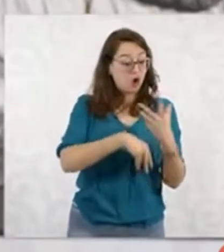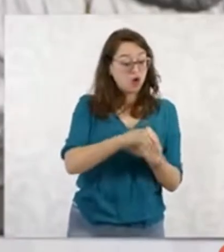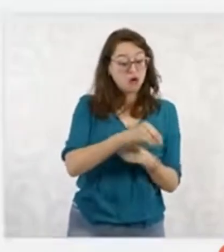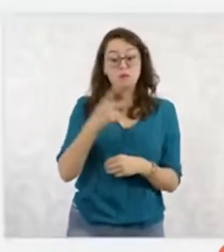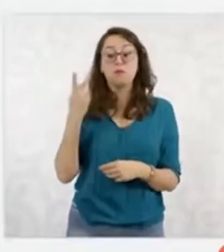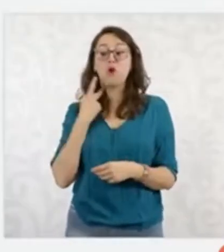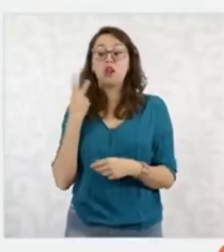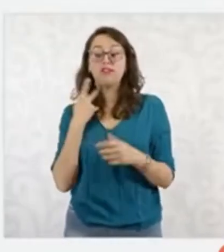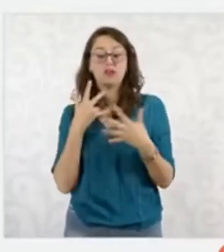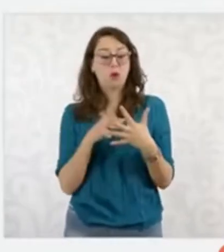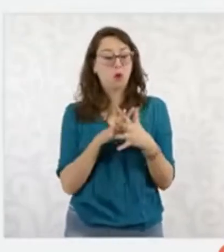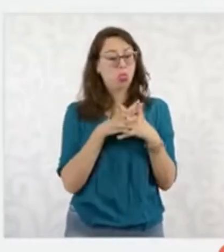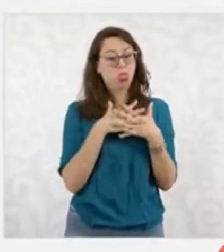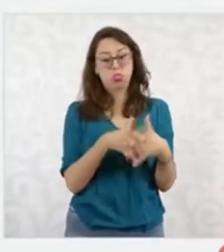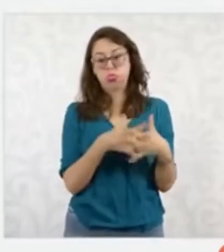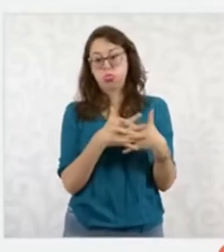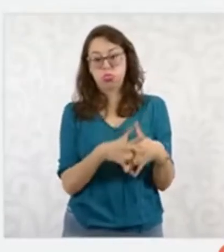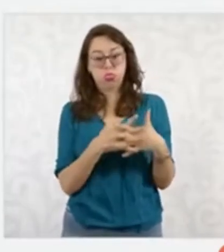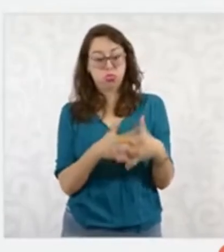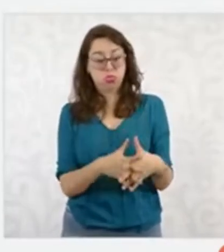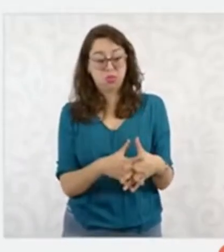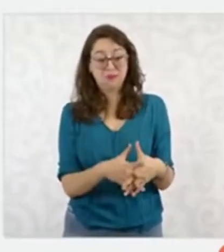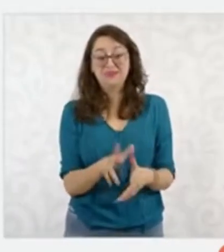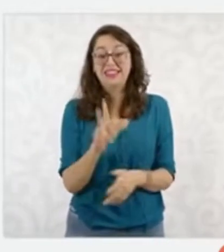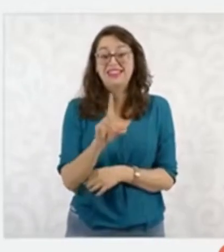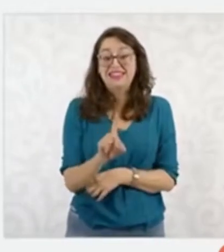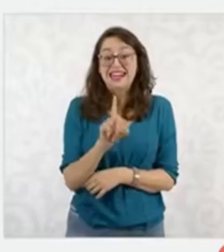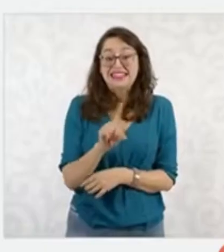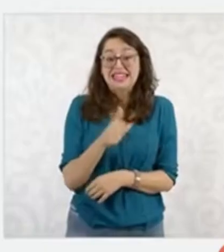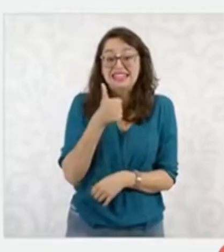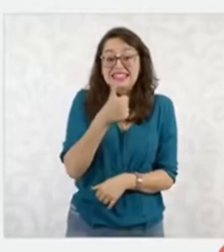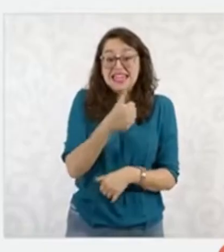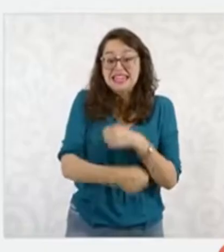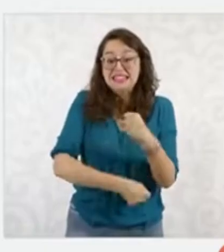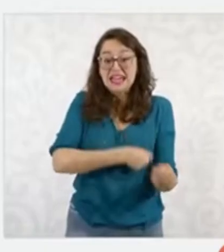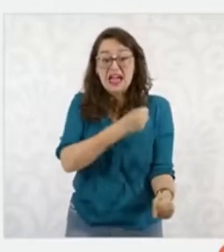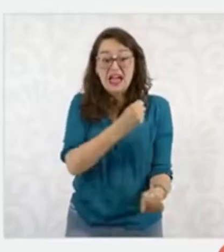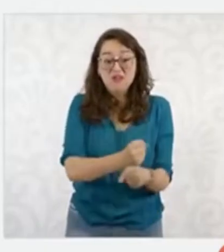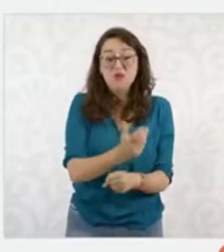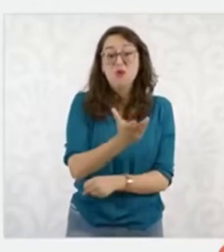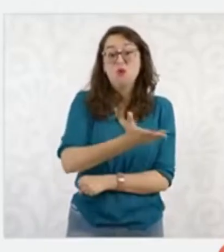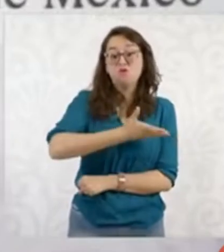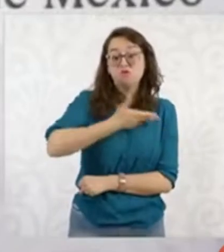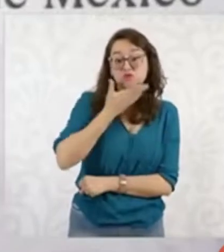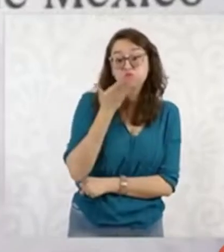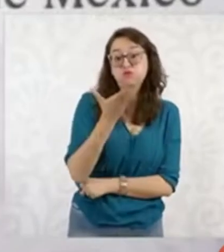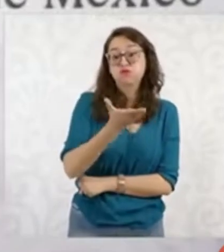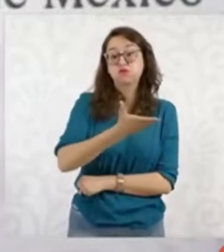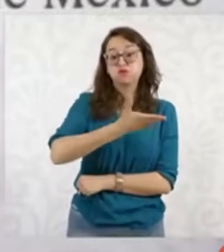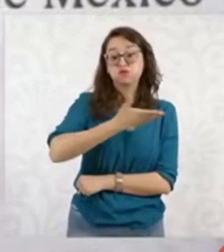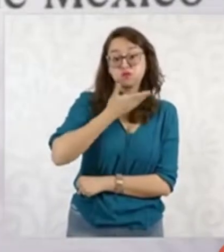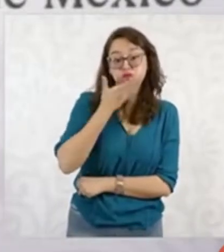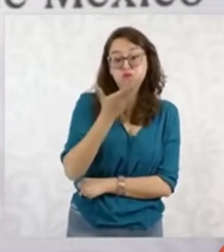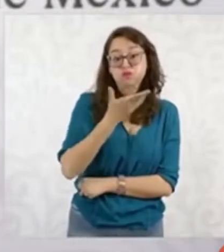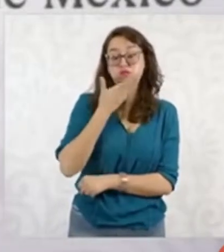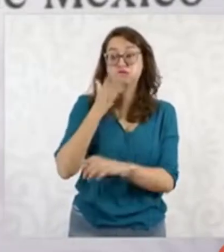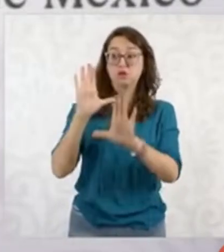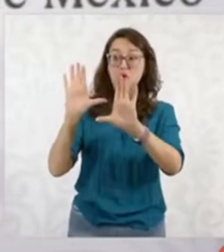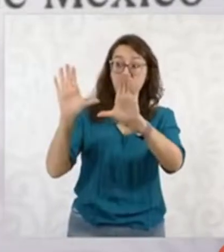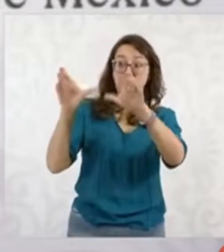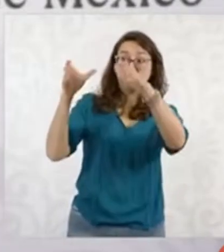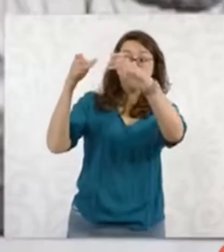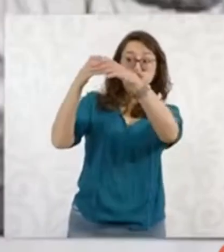poder político. Fueron 36 años de gobiernos que servían a unos